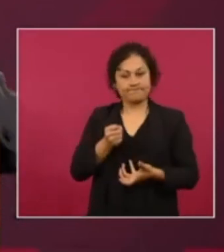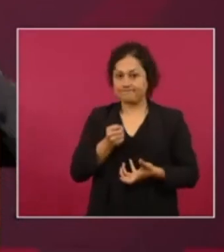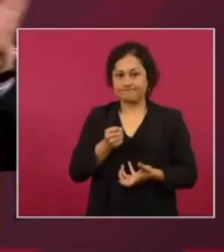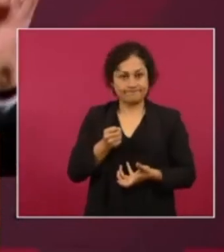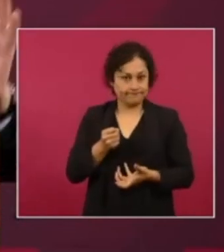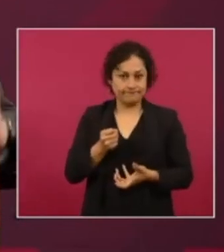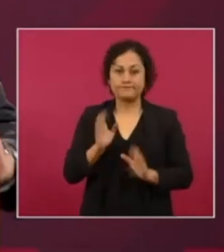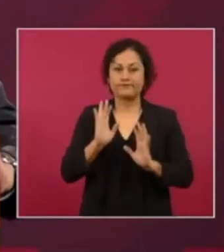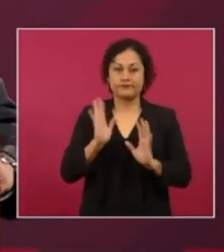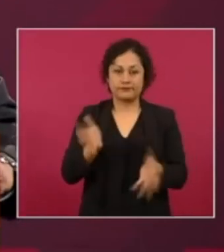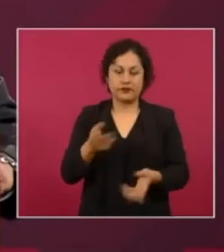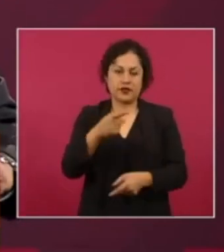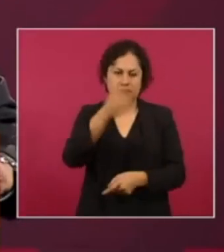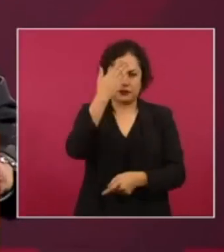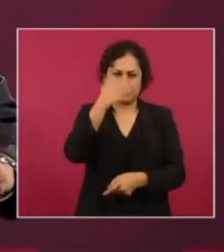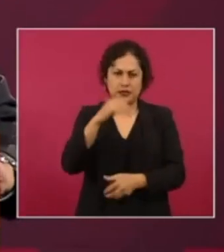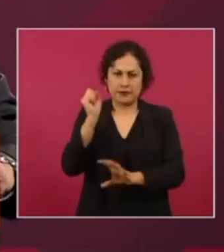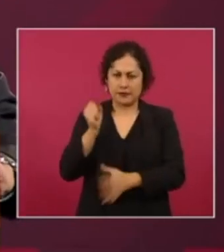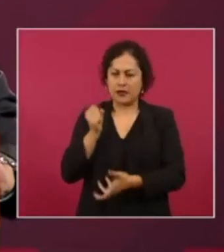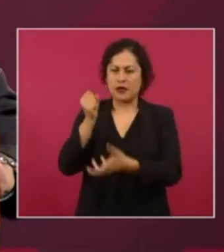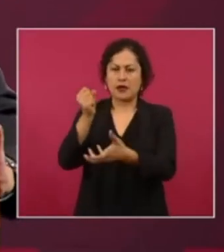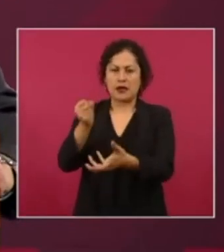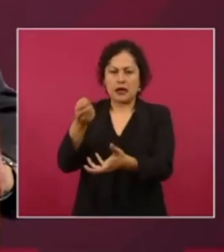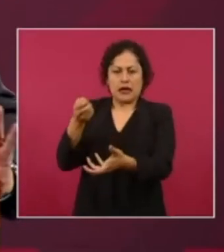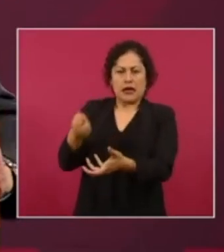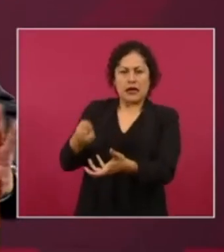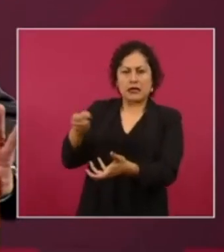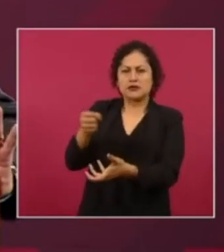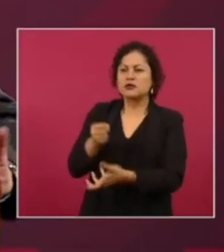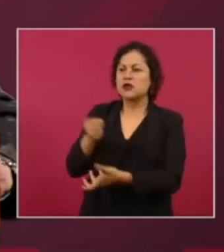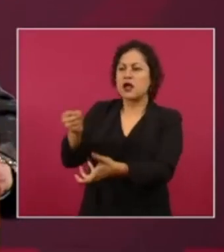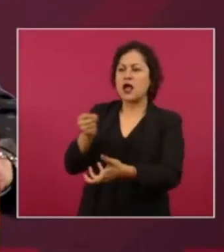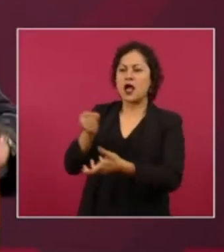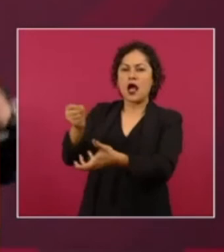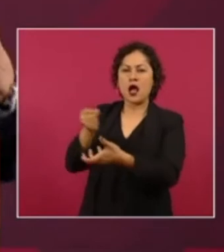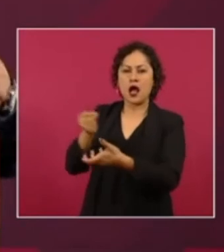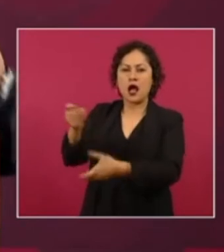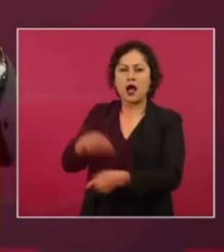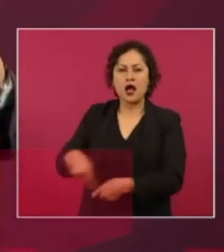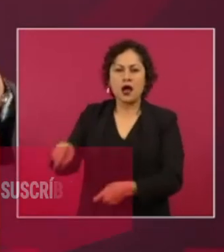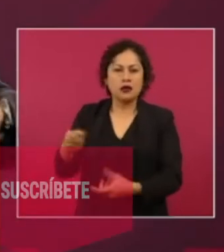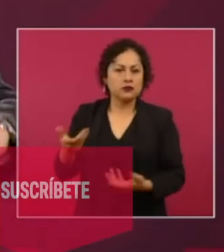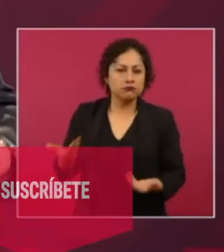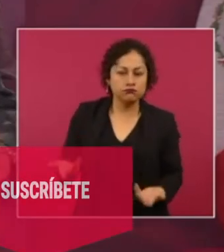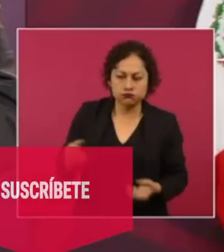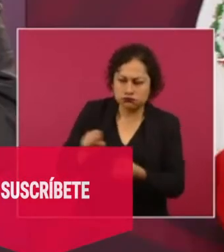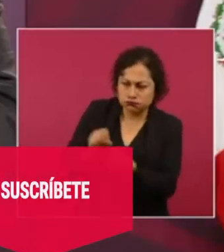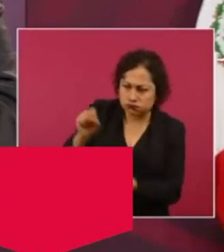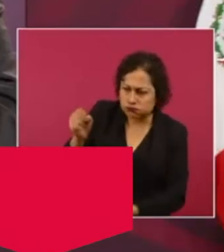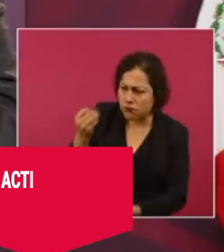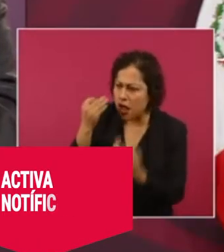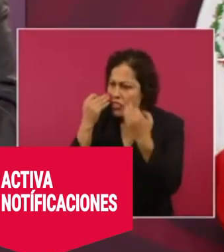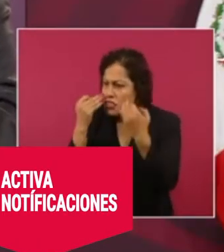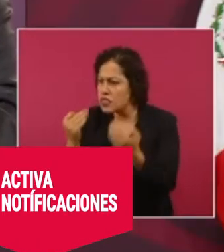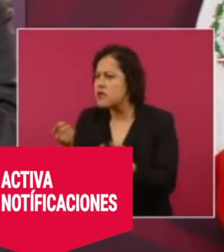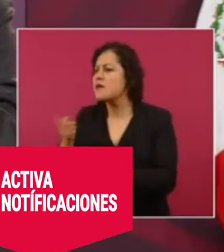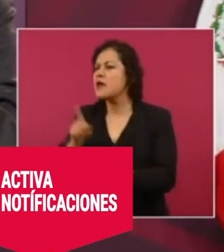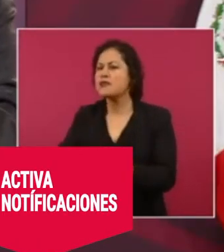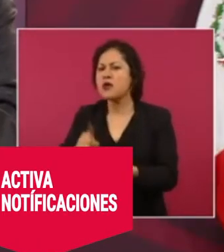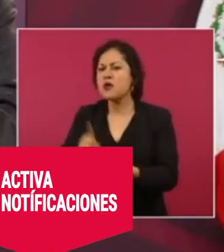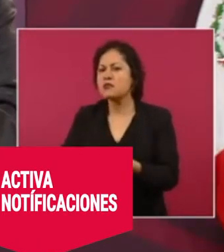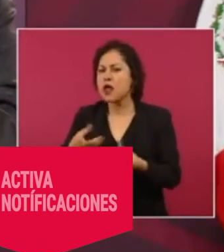en tiempos donde no había elecciones. En la conferencia matutina de este viernes, el titular de la Secretaría de